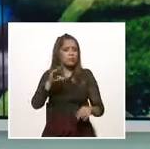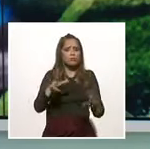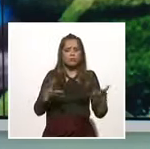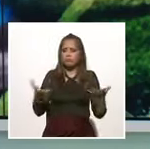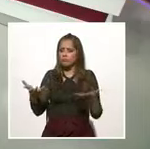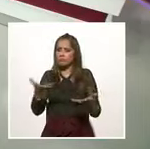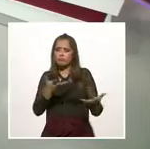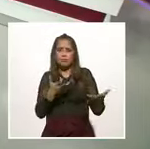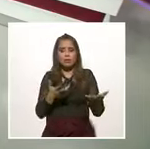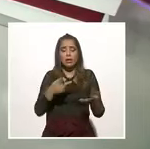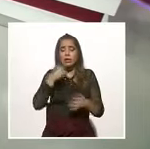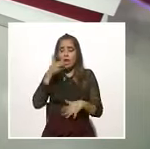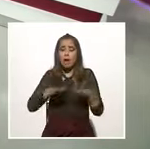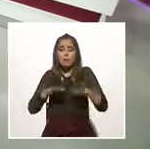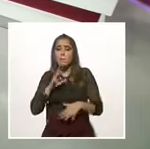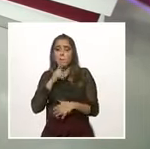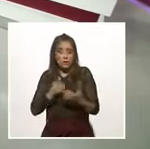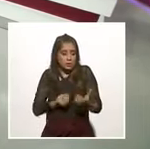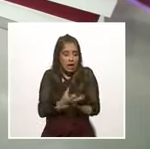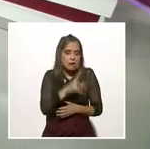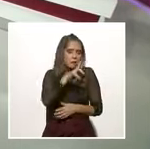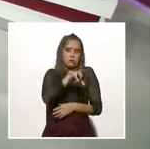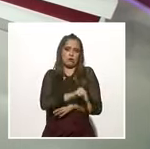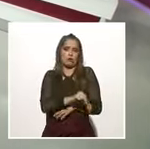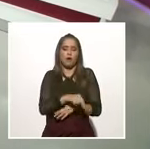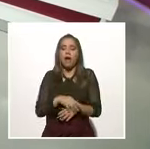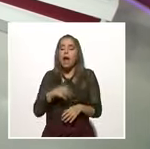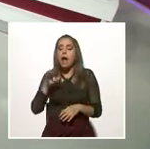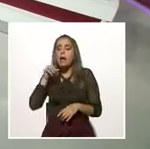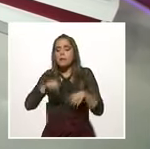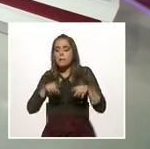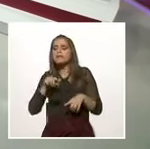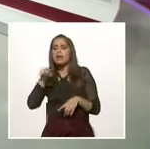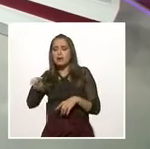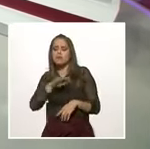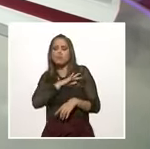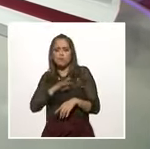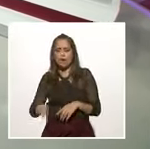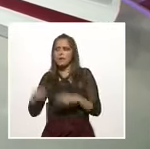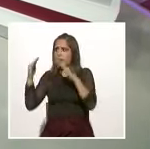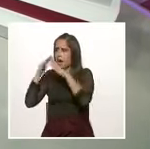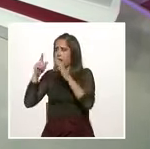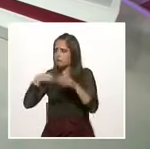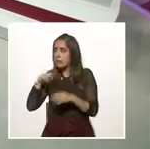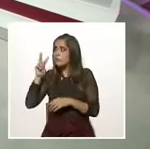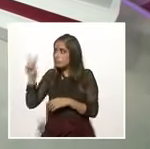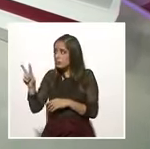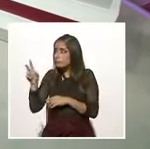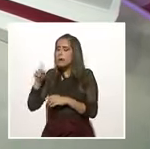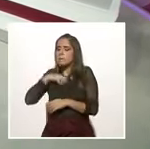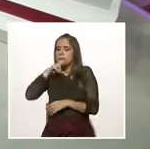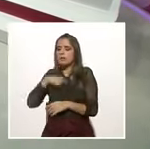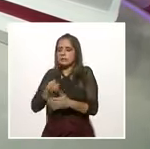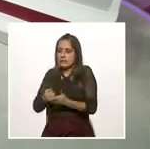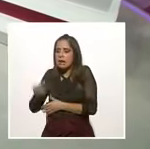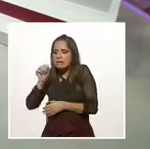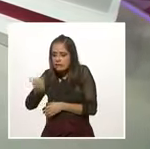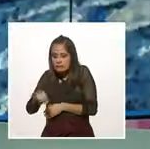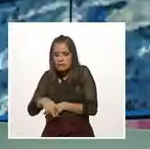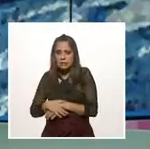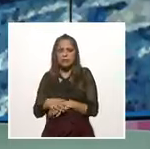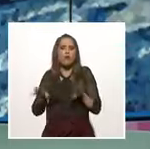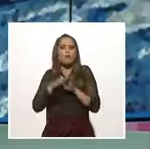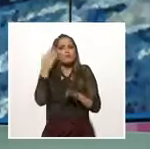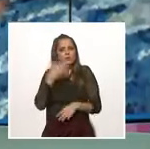no siempre lo mejor es salirse, a veces sí, dependiendo de dónde vives y cómo está tu riesgo, entorno, tu vulnerabilidad. Yo te comentaba, en